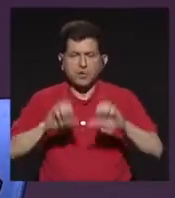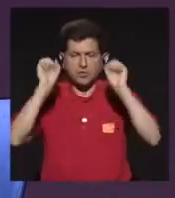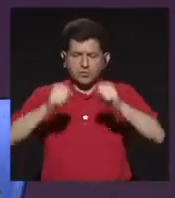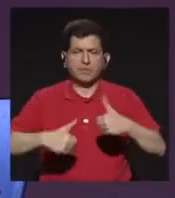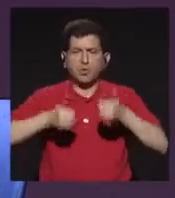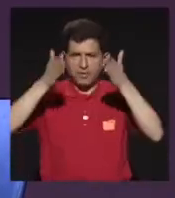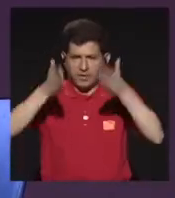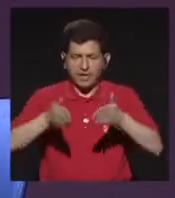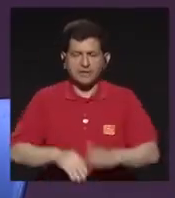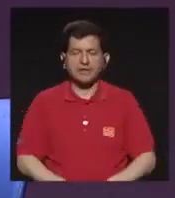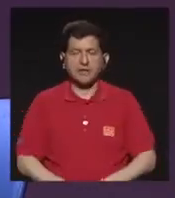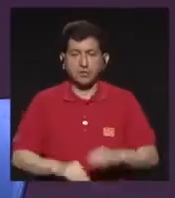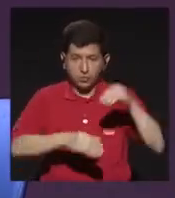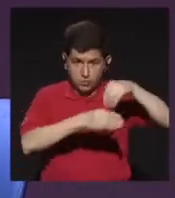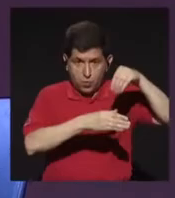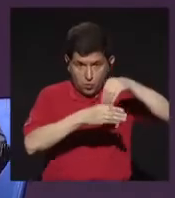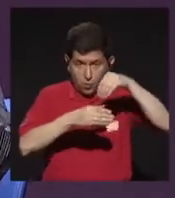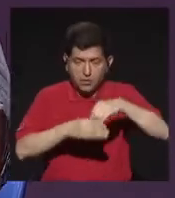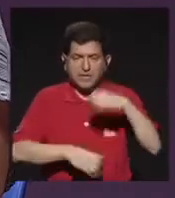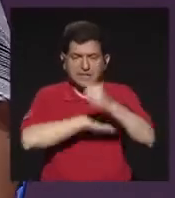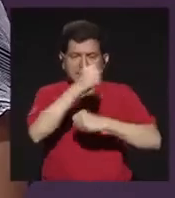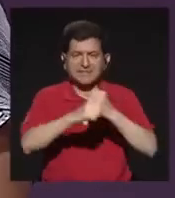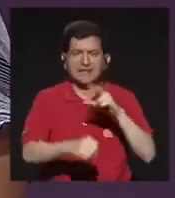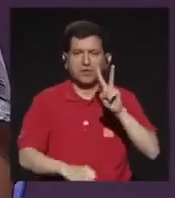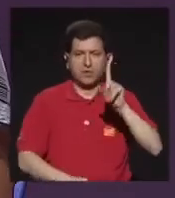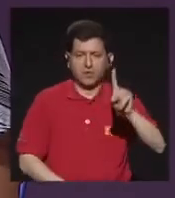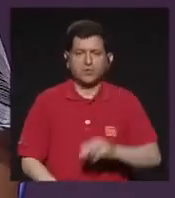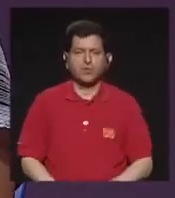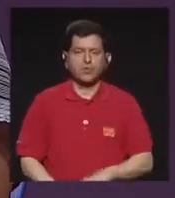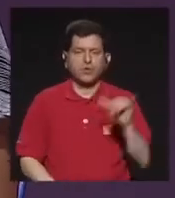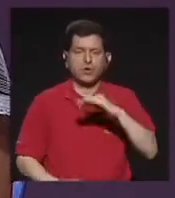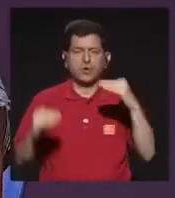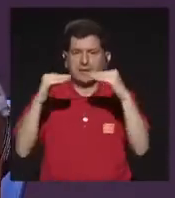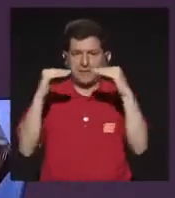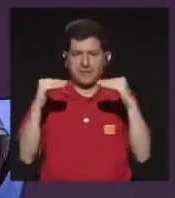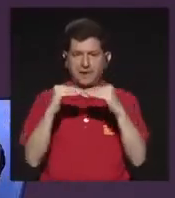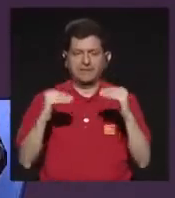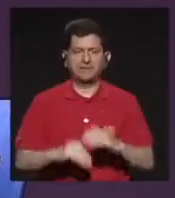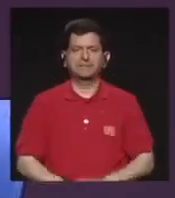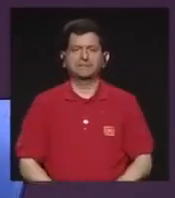con las cuotas. Y el siglo XXI, la igualdad, la paridad. Así que